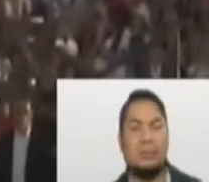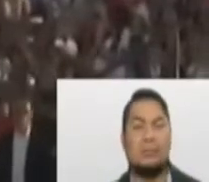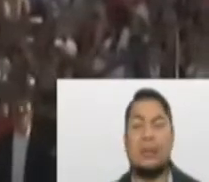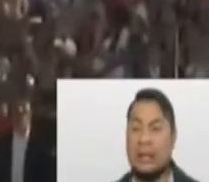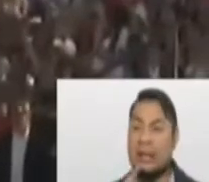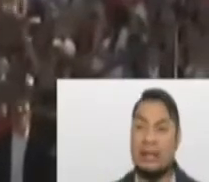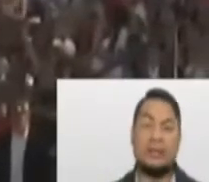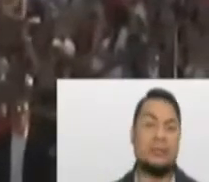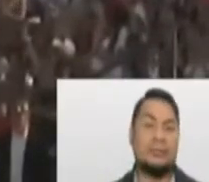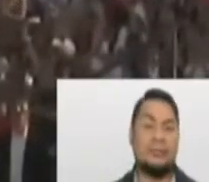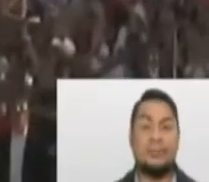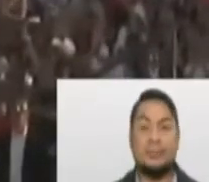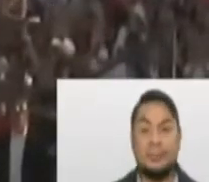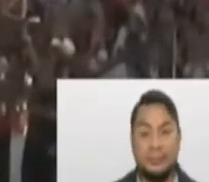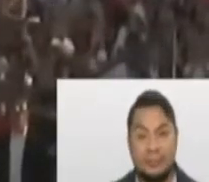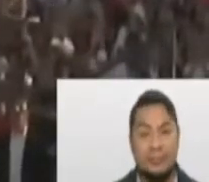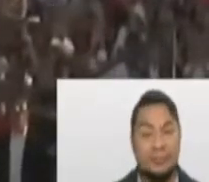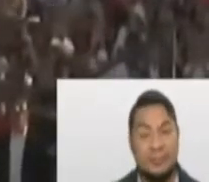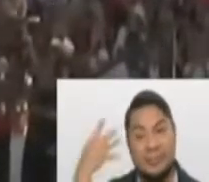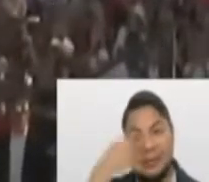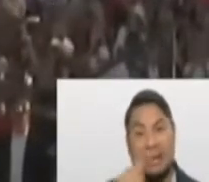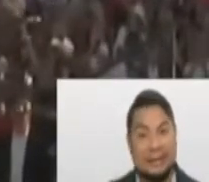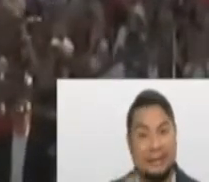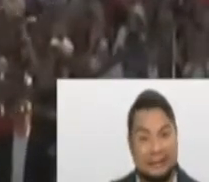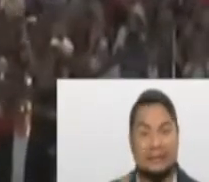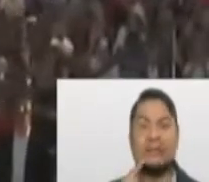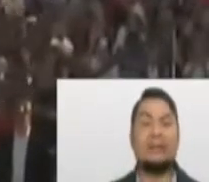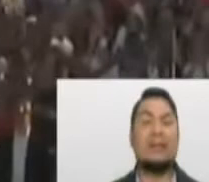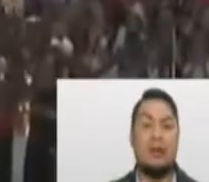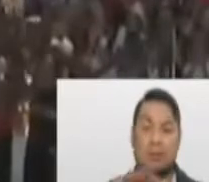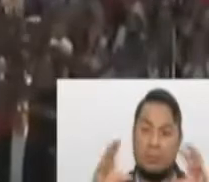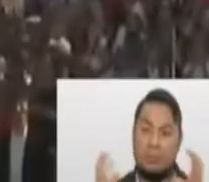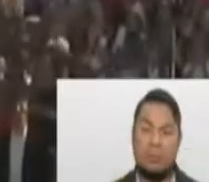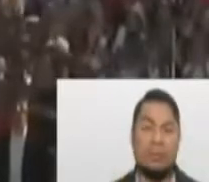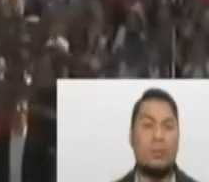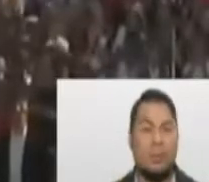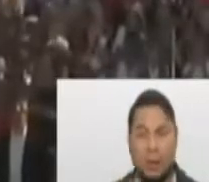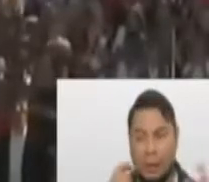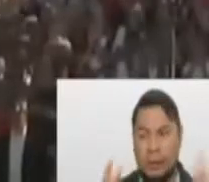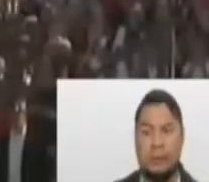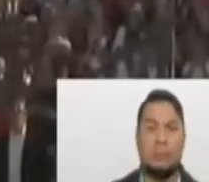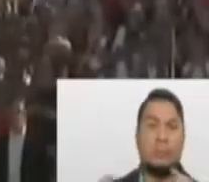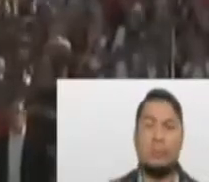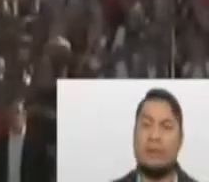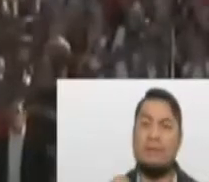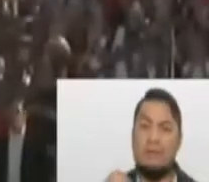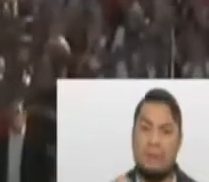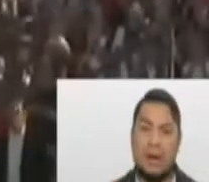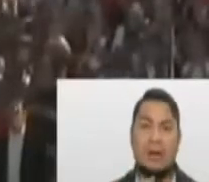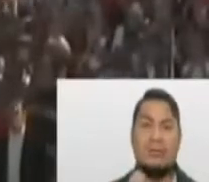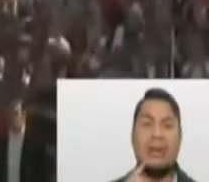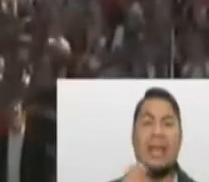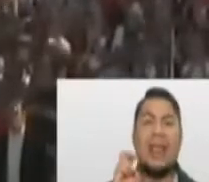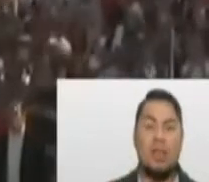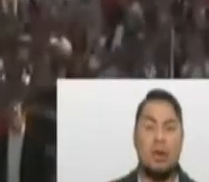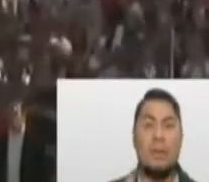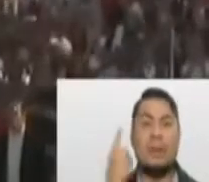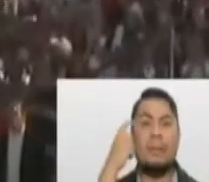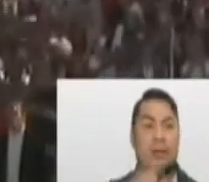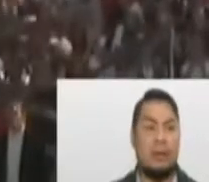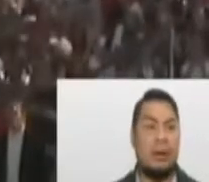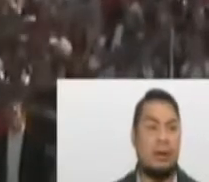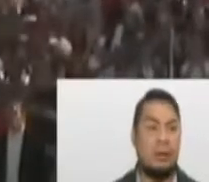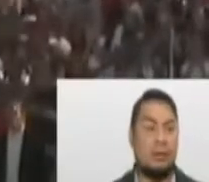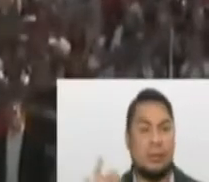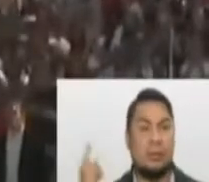expresó. Biden manifestó que el mundo afronta la mayor perspectiva de Armagedón por primera vez desde la crisis de